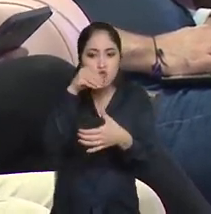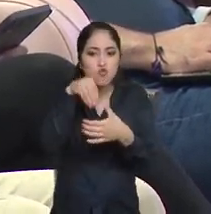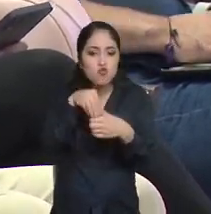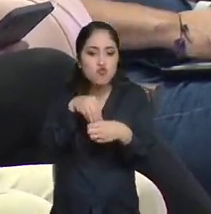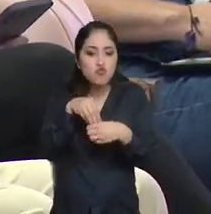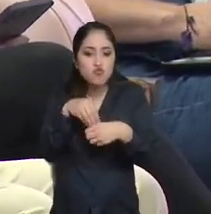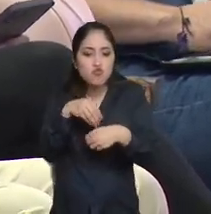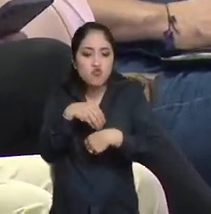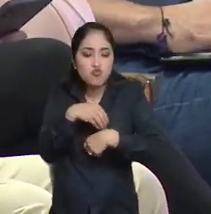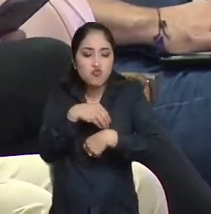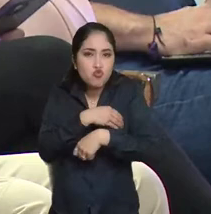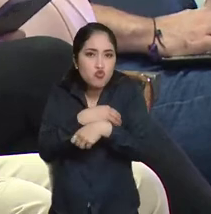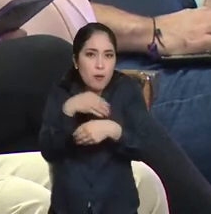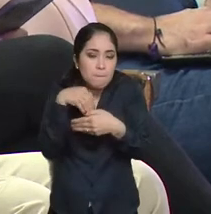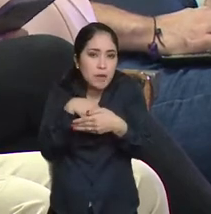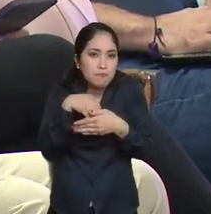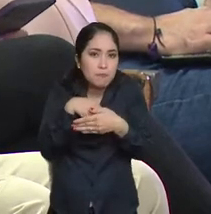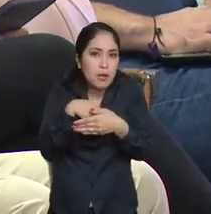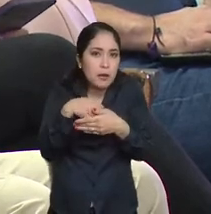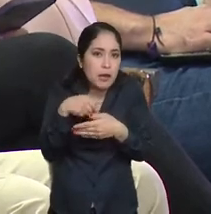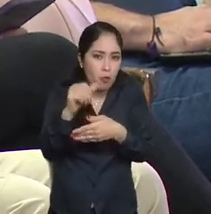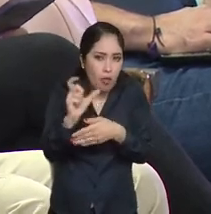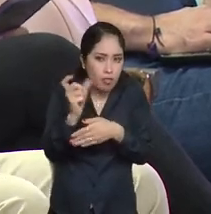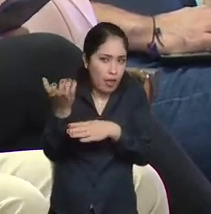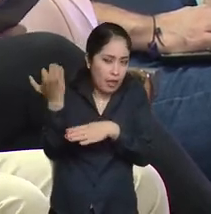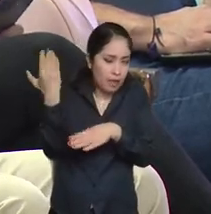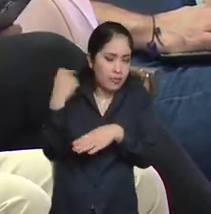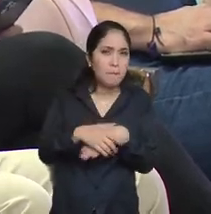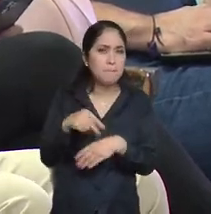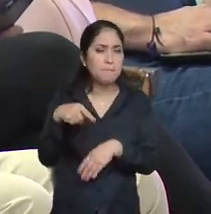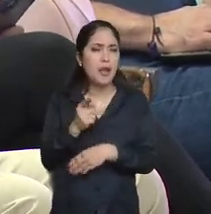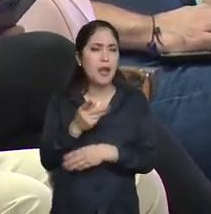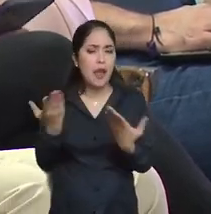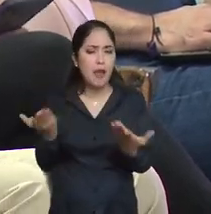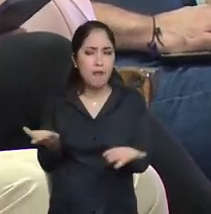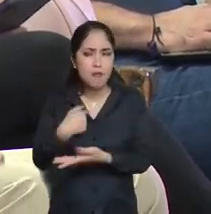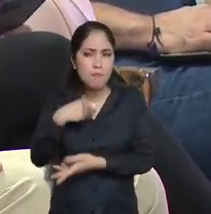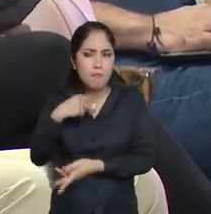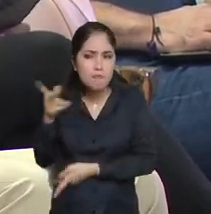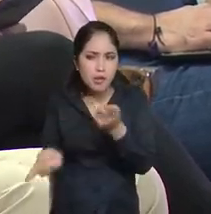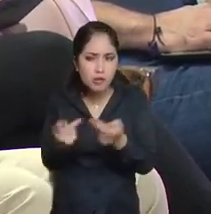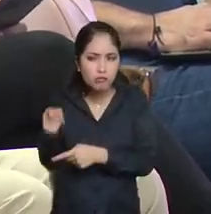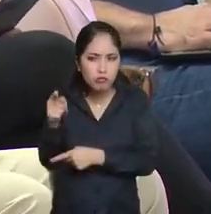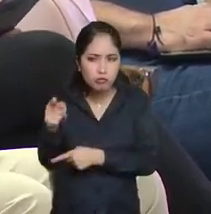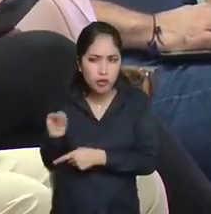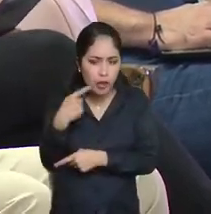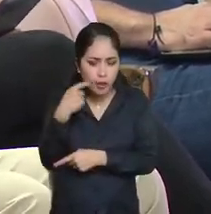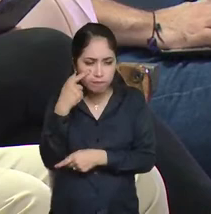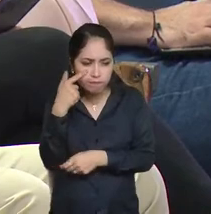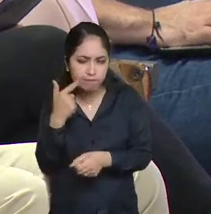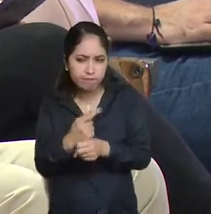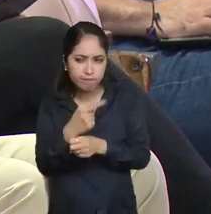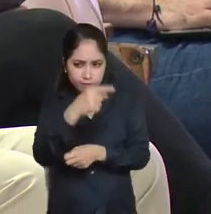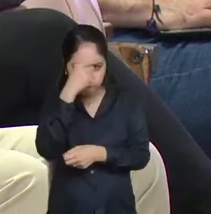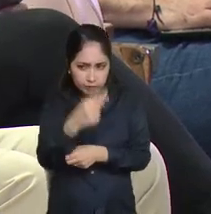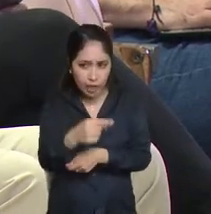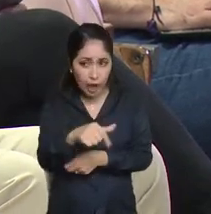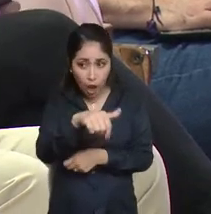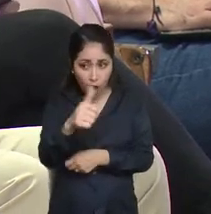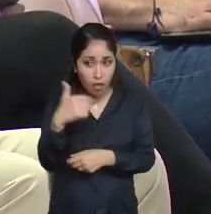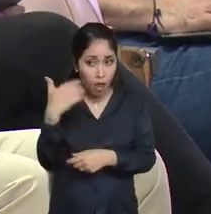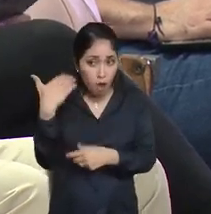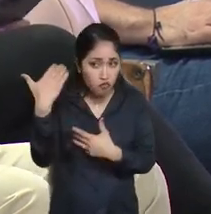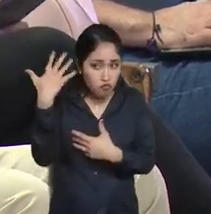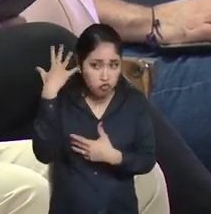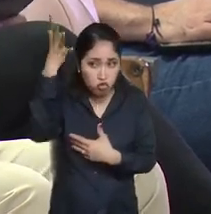en aquella ocasión, y preguntarle también si van a considerar estos señalamientos que hace la UIF para la firma de posibles contratos con las empresas